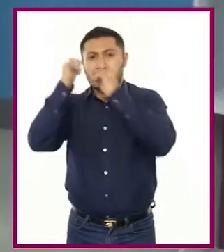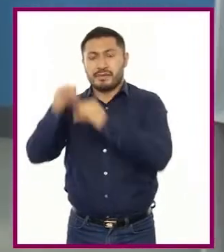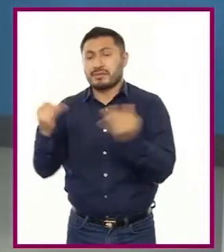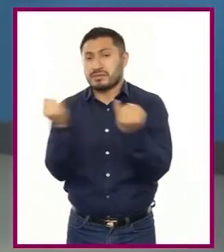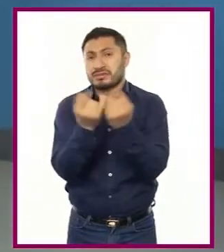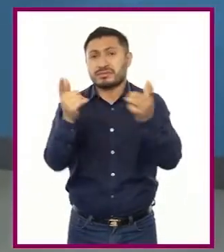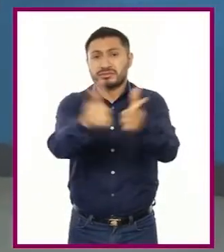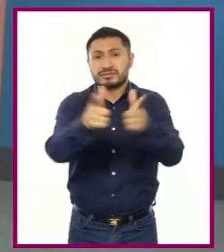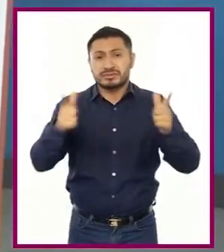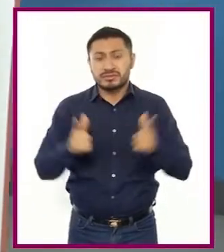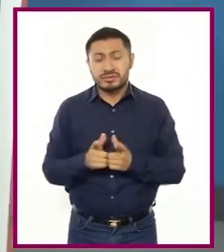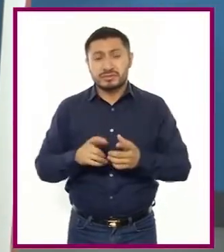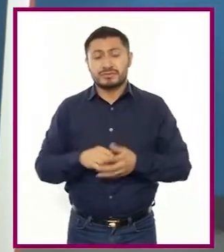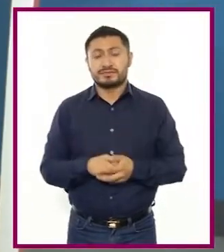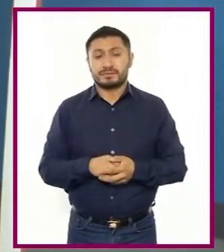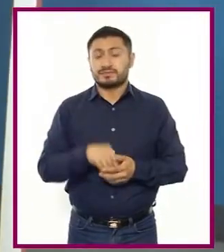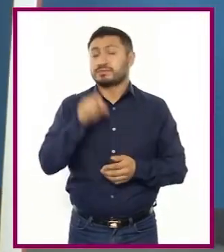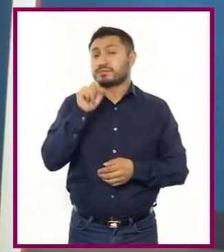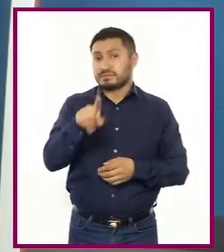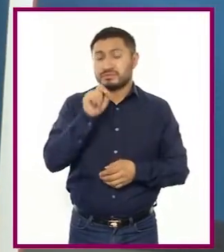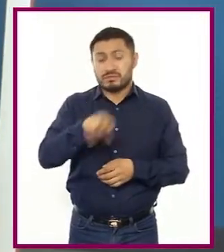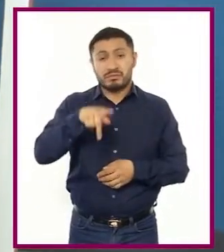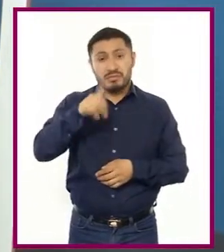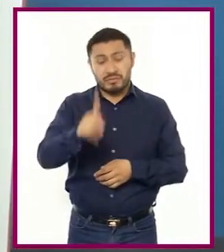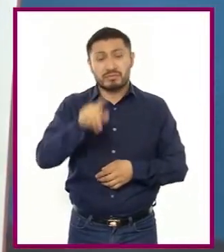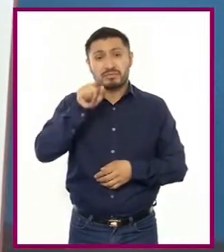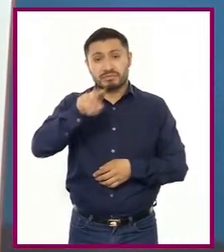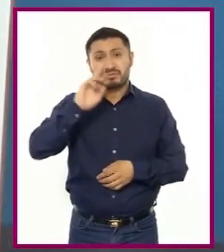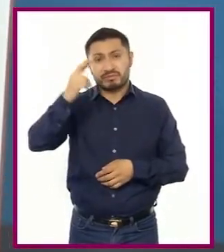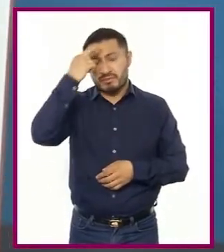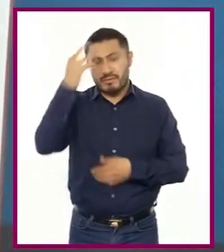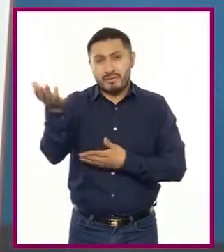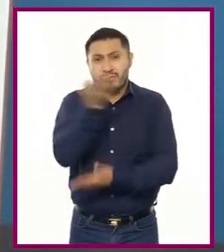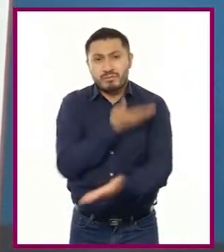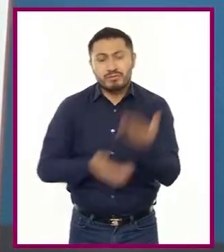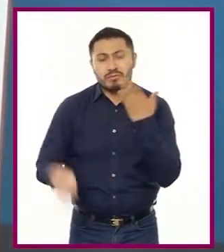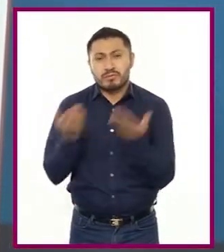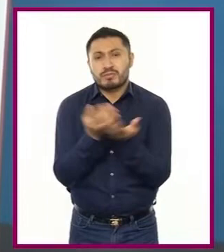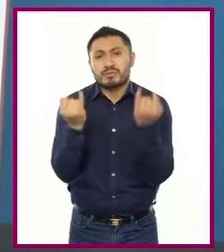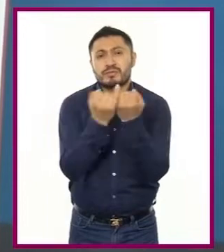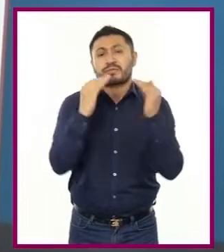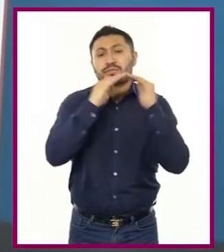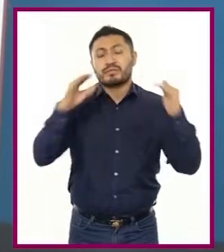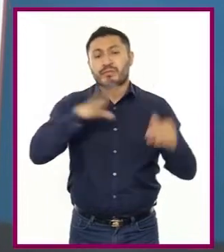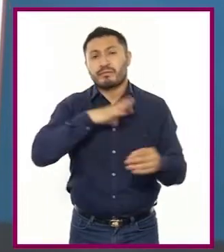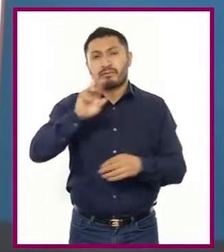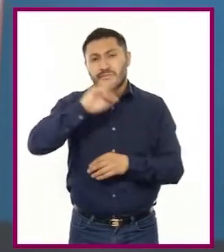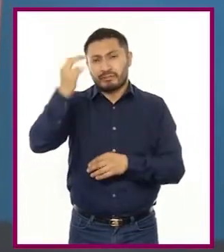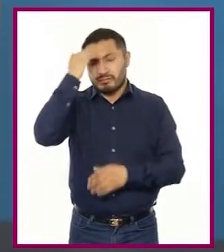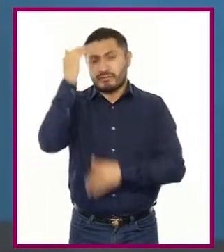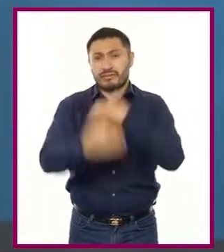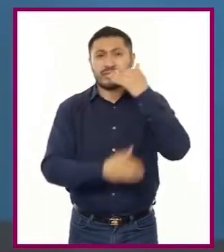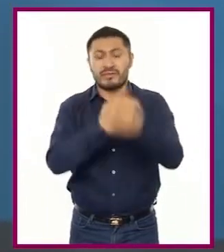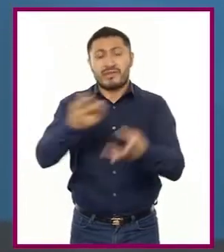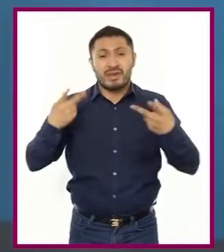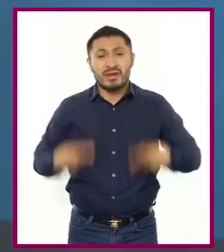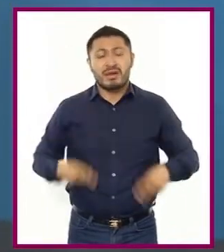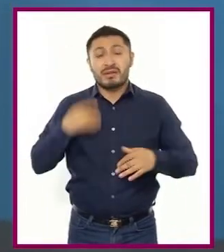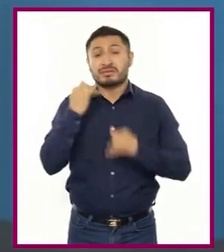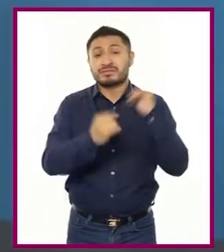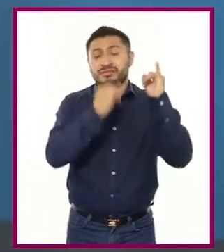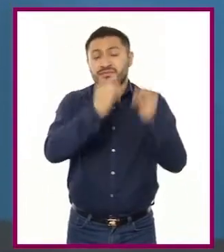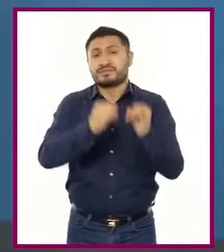Así es, Nadia. Pero por otra parte, en la convivencia democrática se reconocen avances de los individuos y también